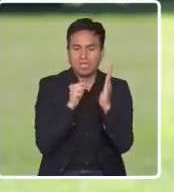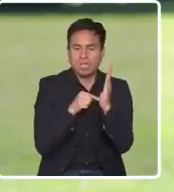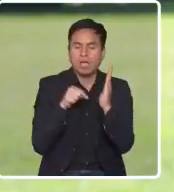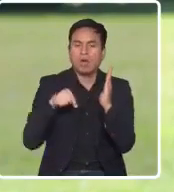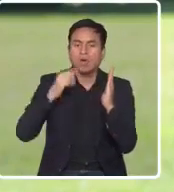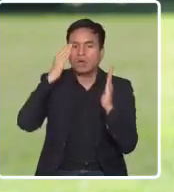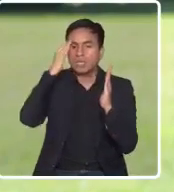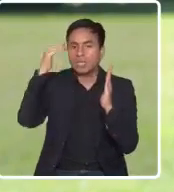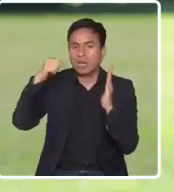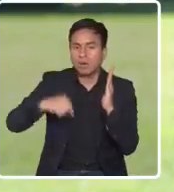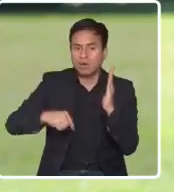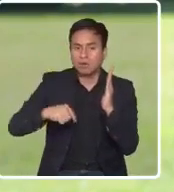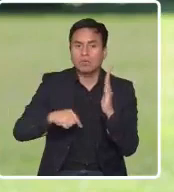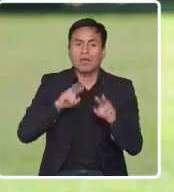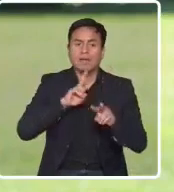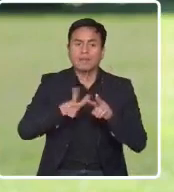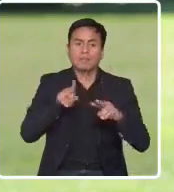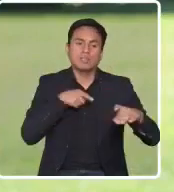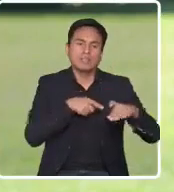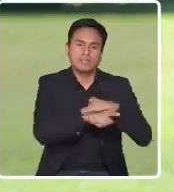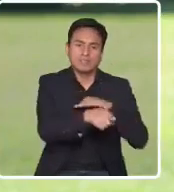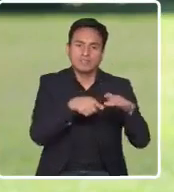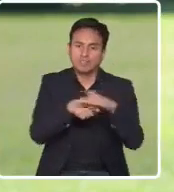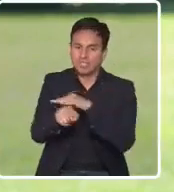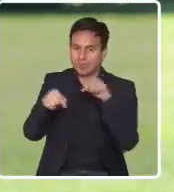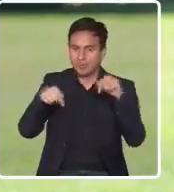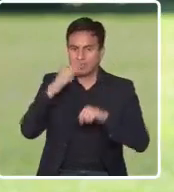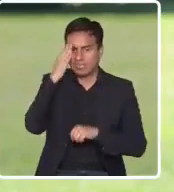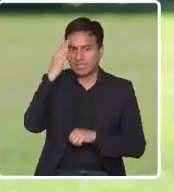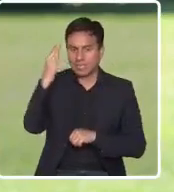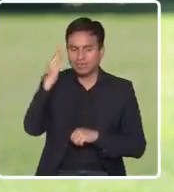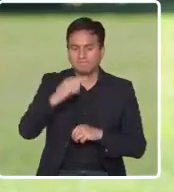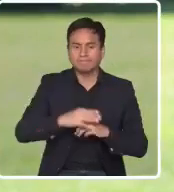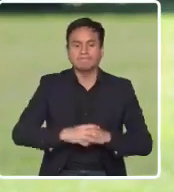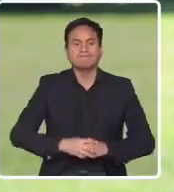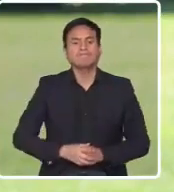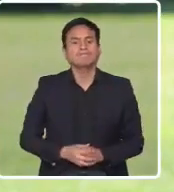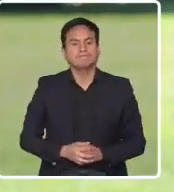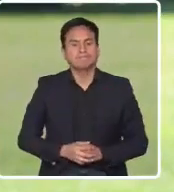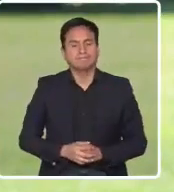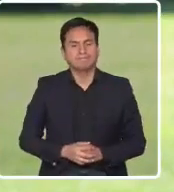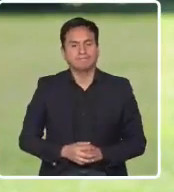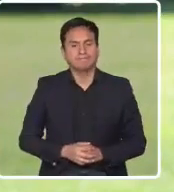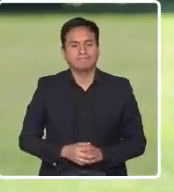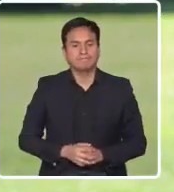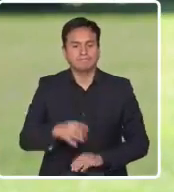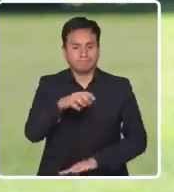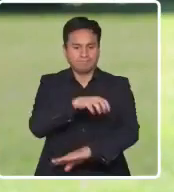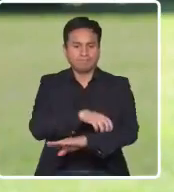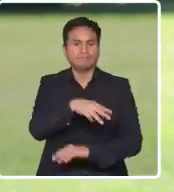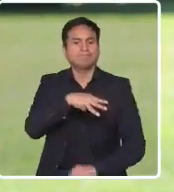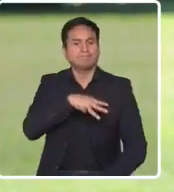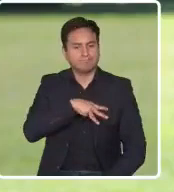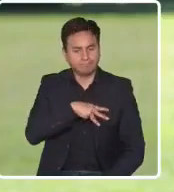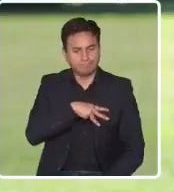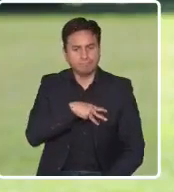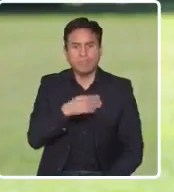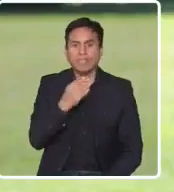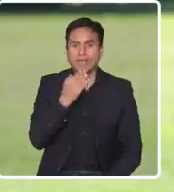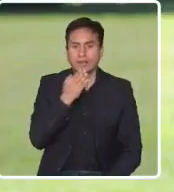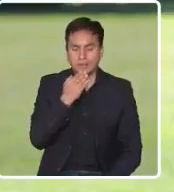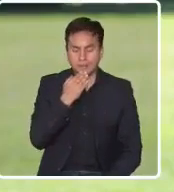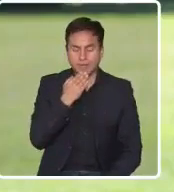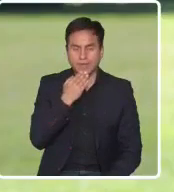hoy vamos a realizar intervenciones en la región metropolitana y